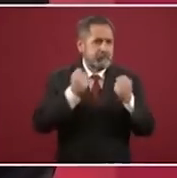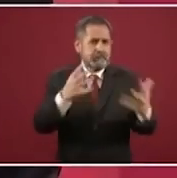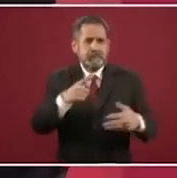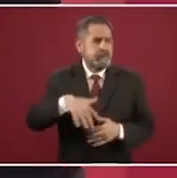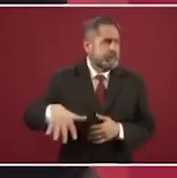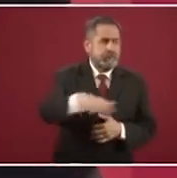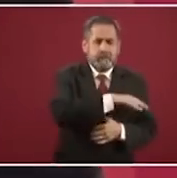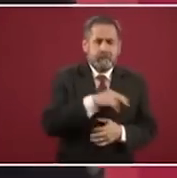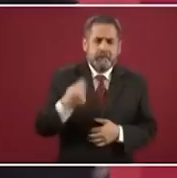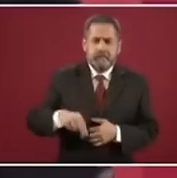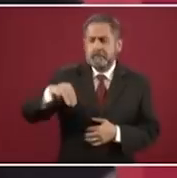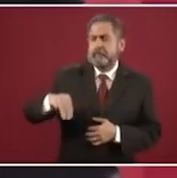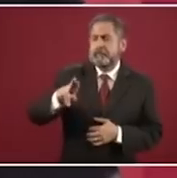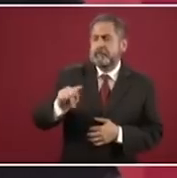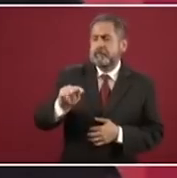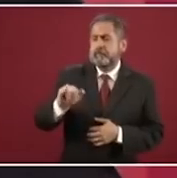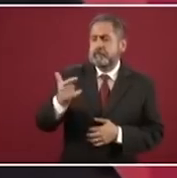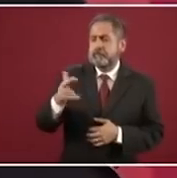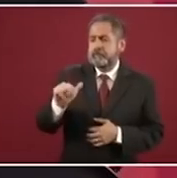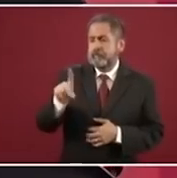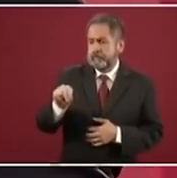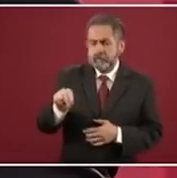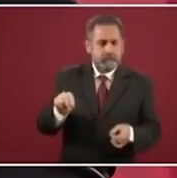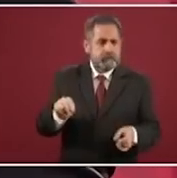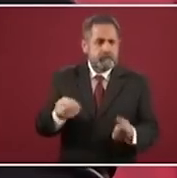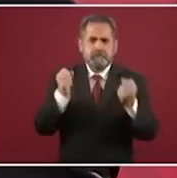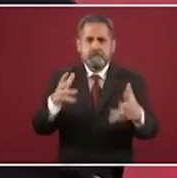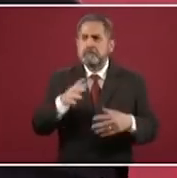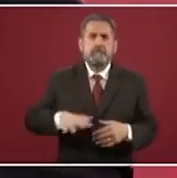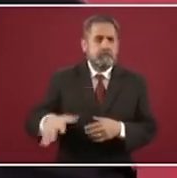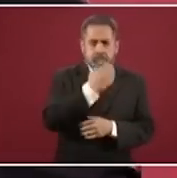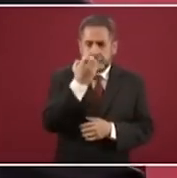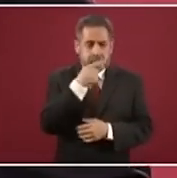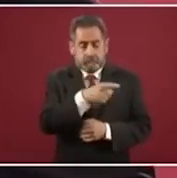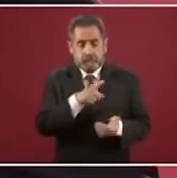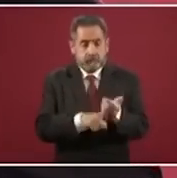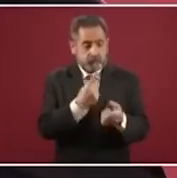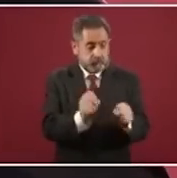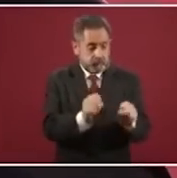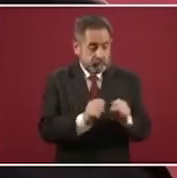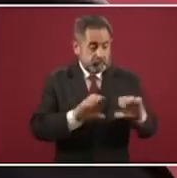escuelas así, casi la mitad de las escuelas del país,